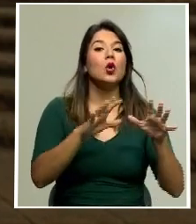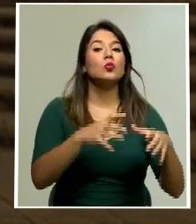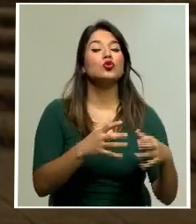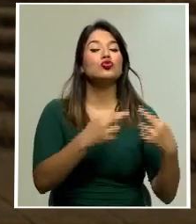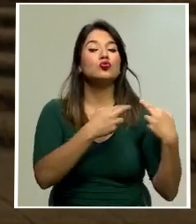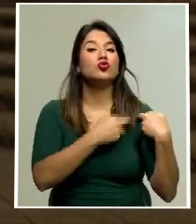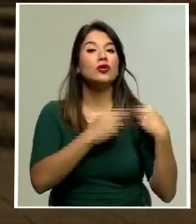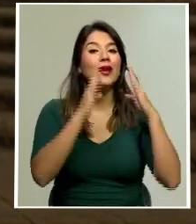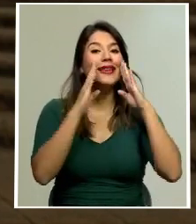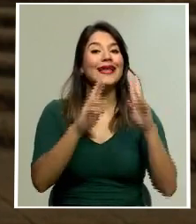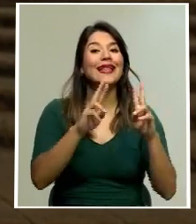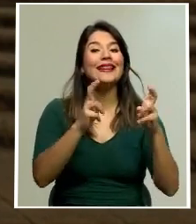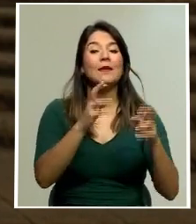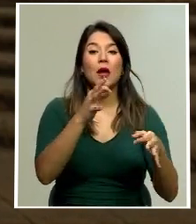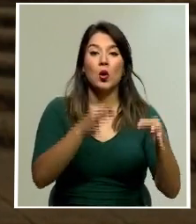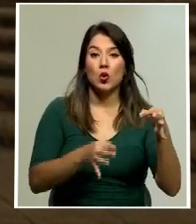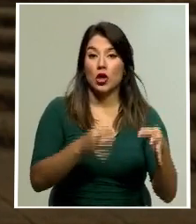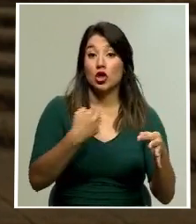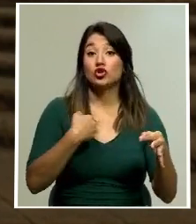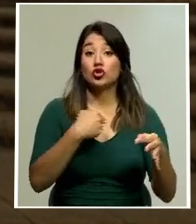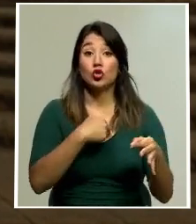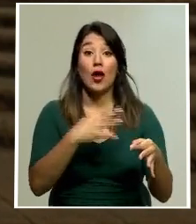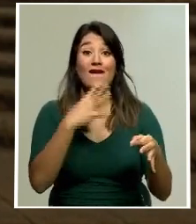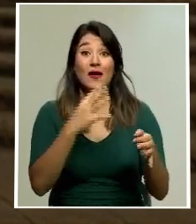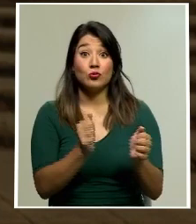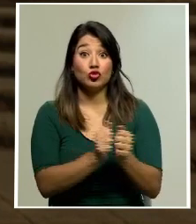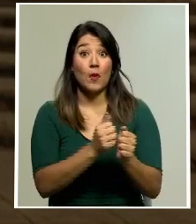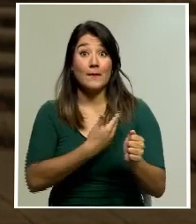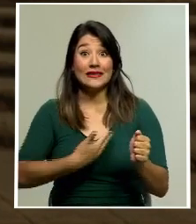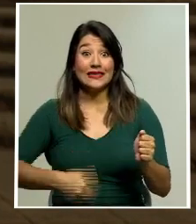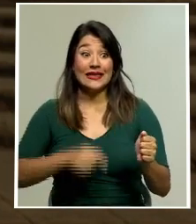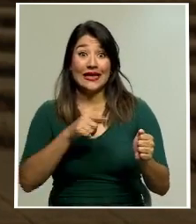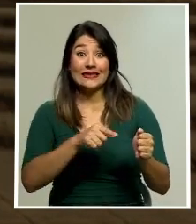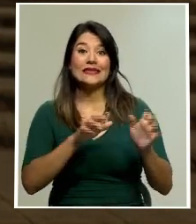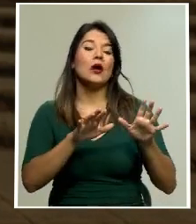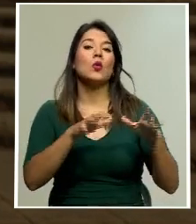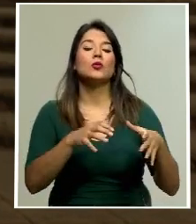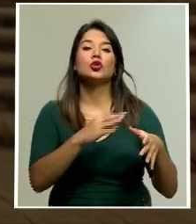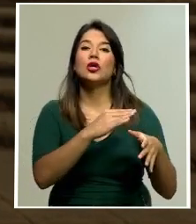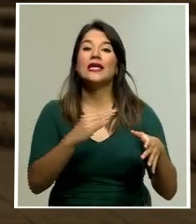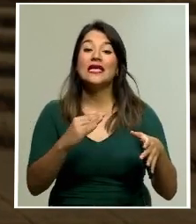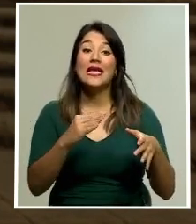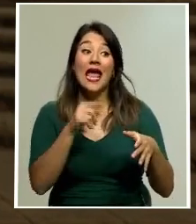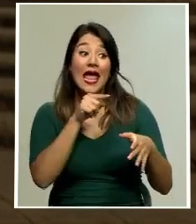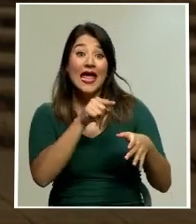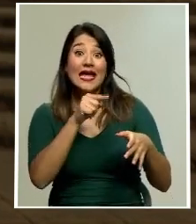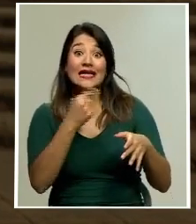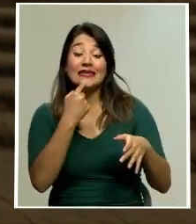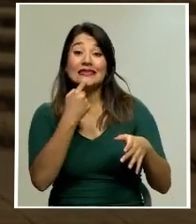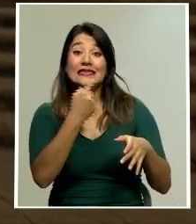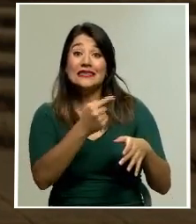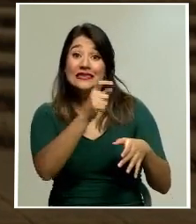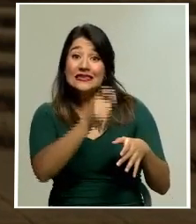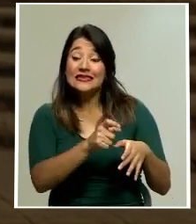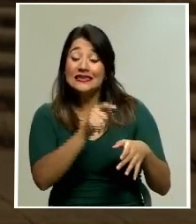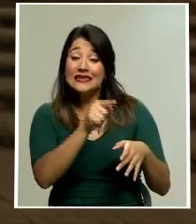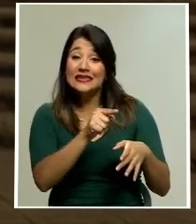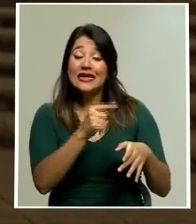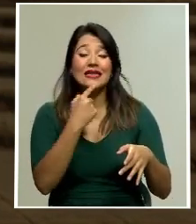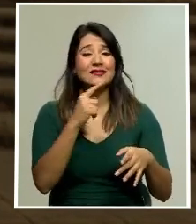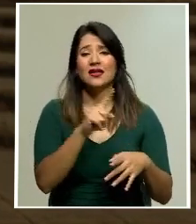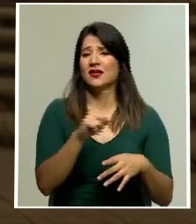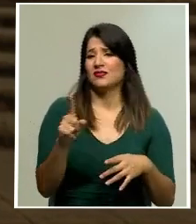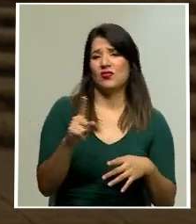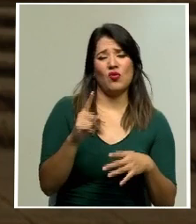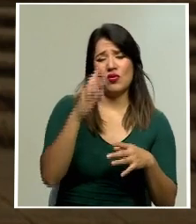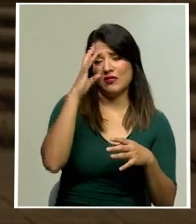presidenta de esta, pues, de este órgano legislativo, y ella asegura que ella por lo menos no está convencida de ninguno de